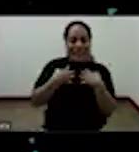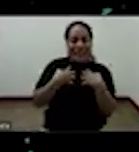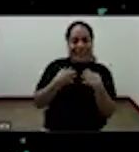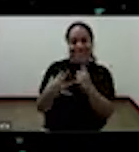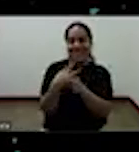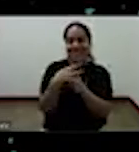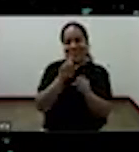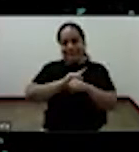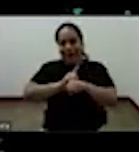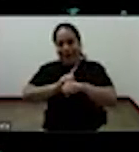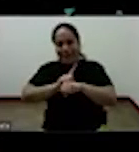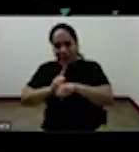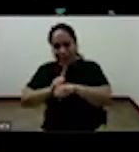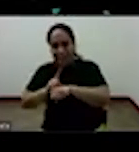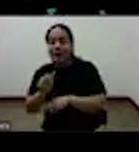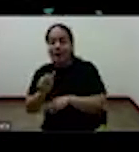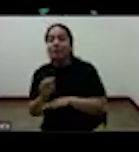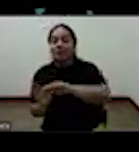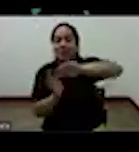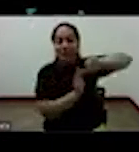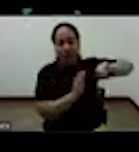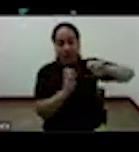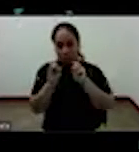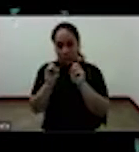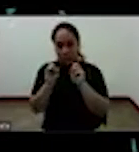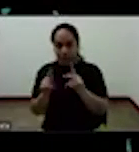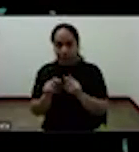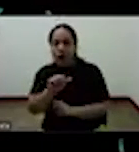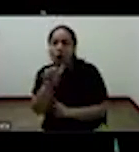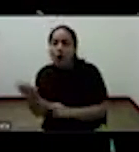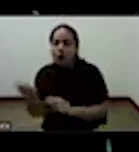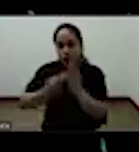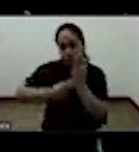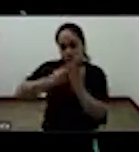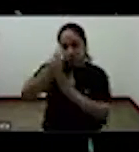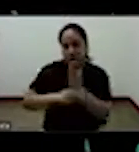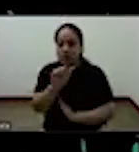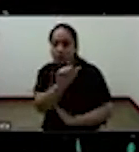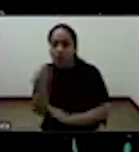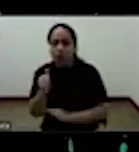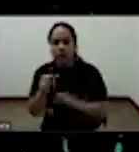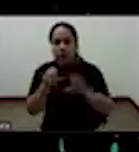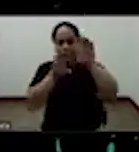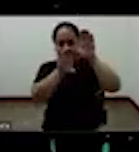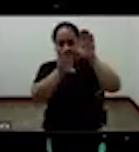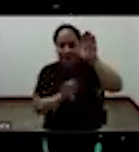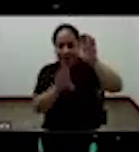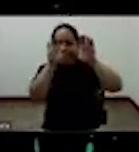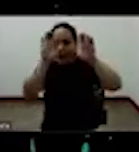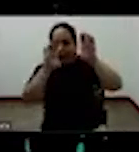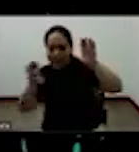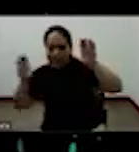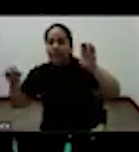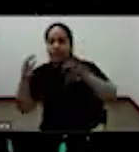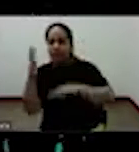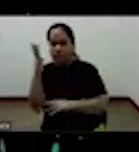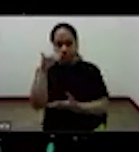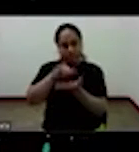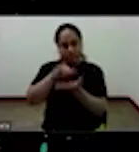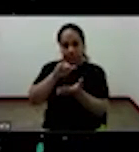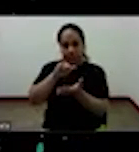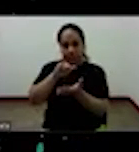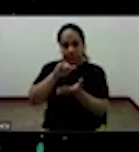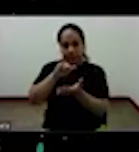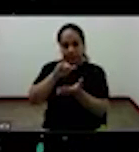Bien, otro proyecto que presenté en esta exposición se llama Granulometrías y es un